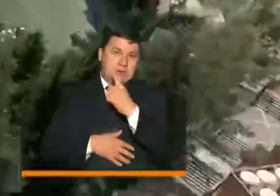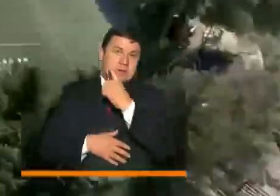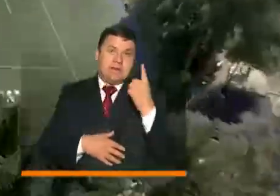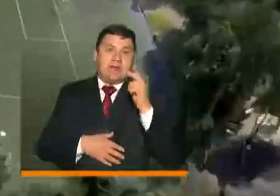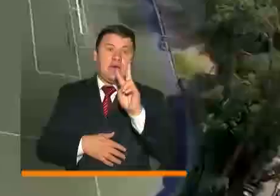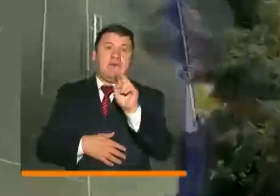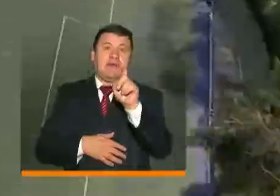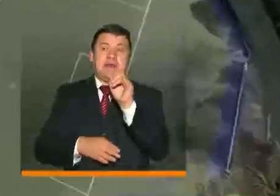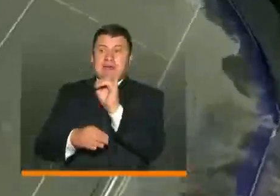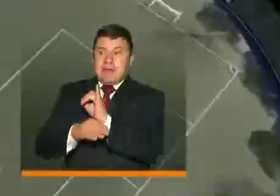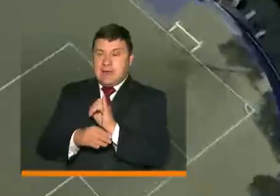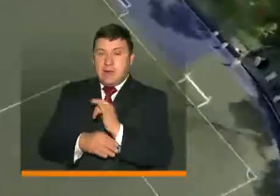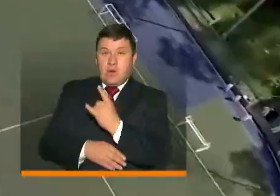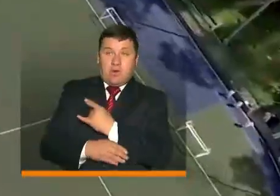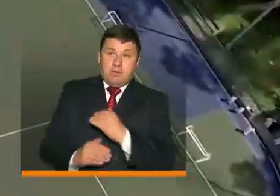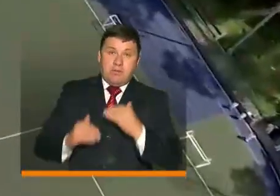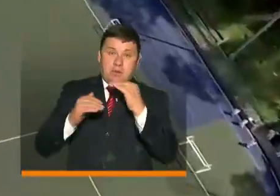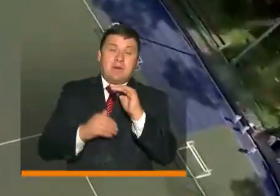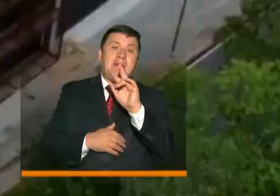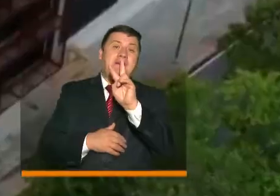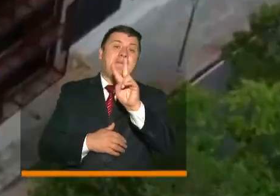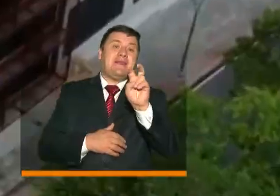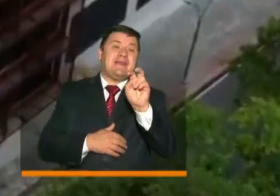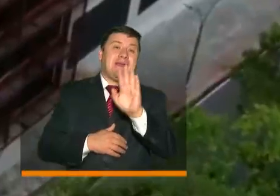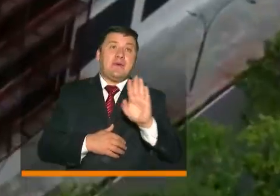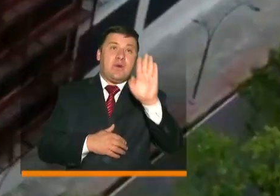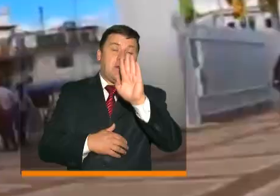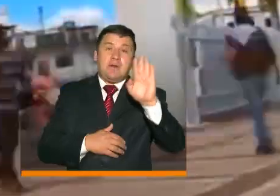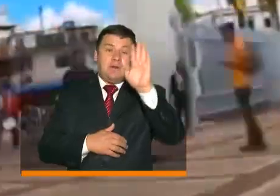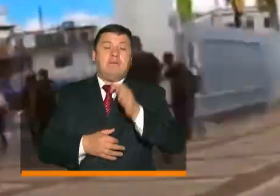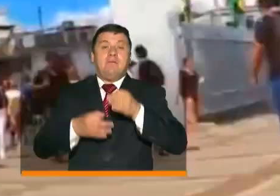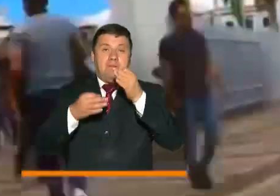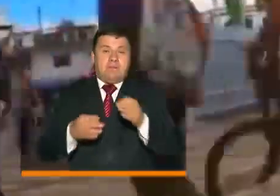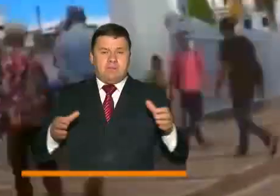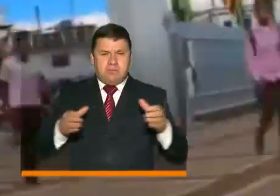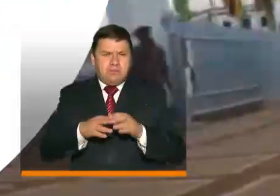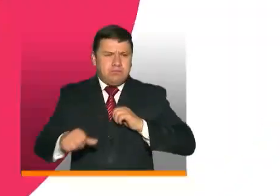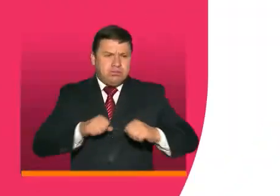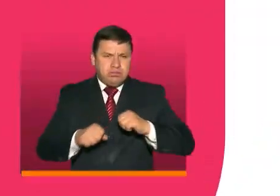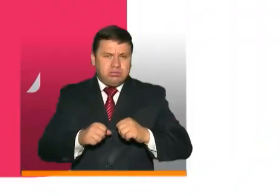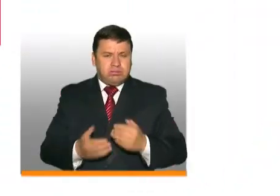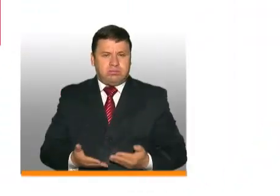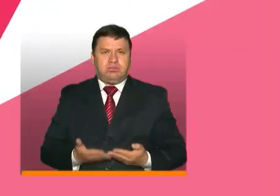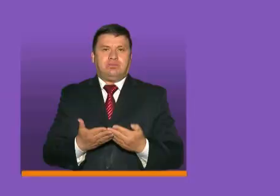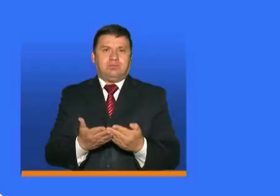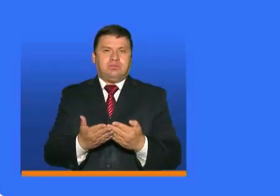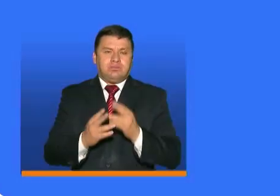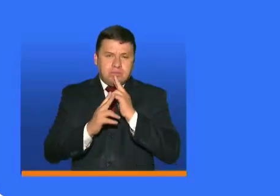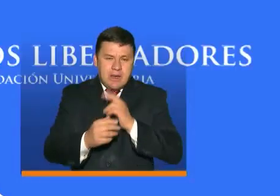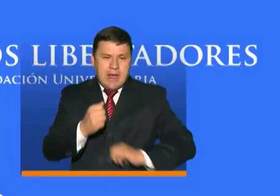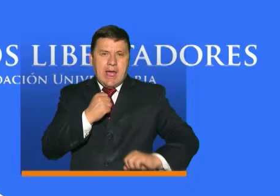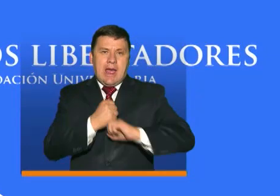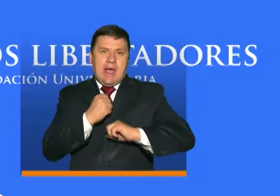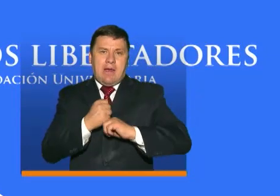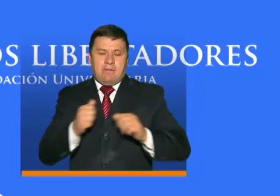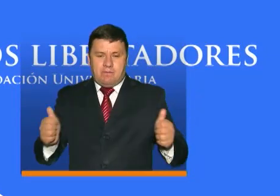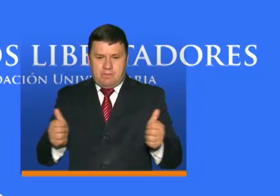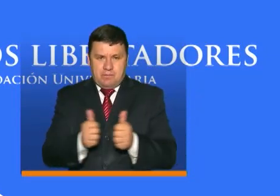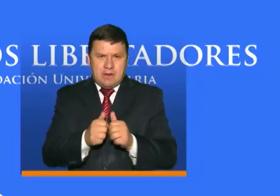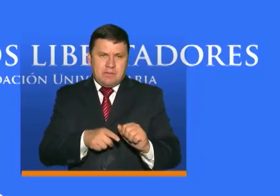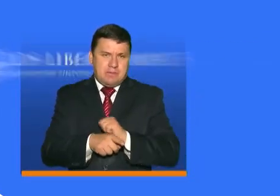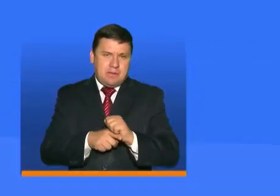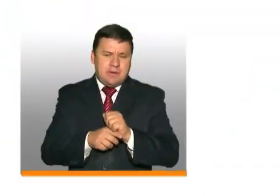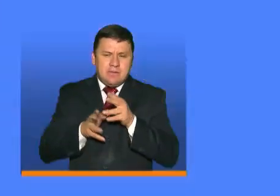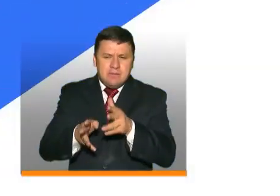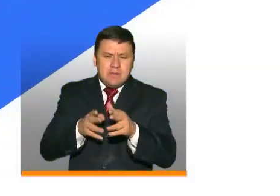126 instituciones de educación superior de 27 departamentos forman parte activa del plan, brindando o recibiendo apoyo para fortalecer sus